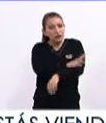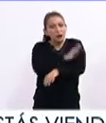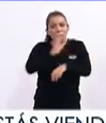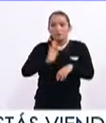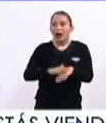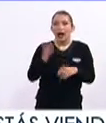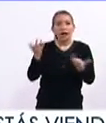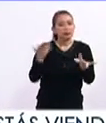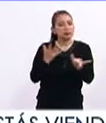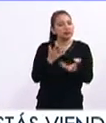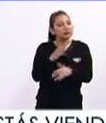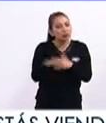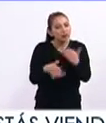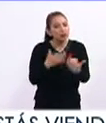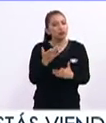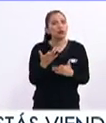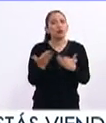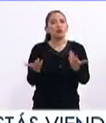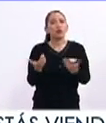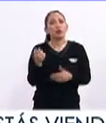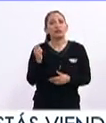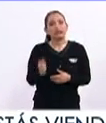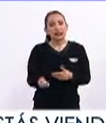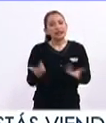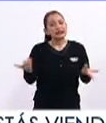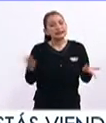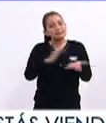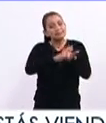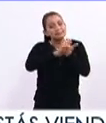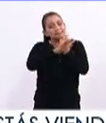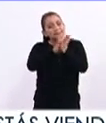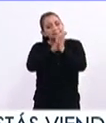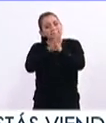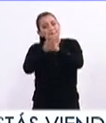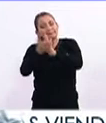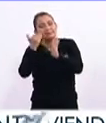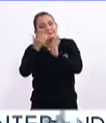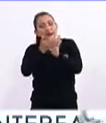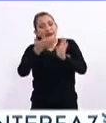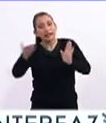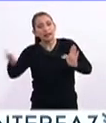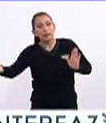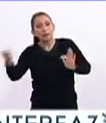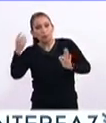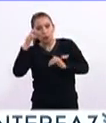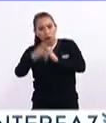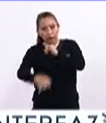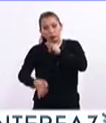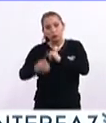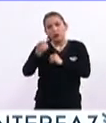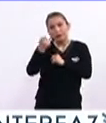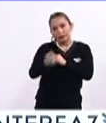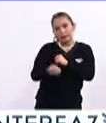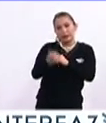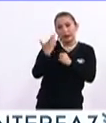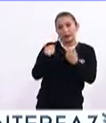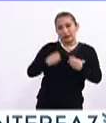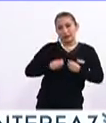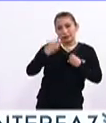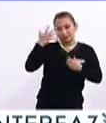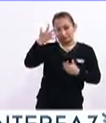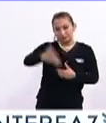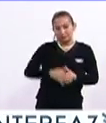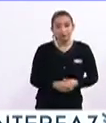refuerza prácticamente todo lo que nos va transformando en esa etapa definitoria de lo que es nuestra